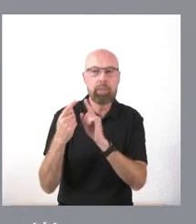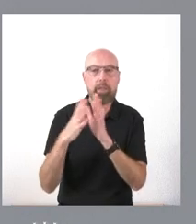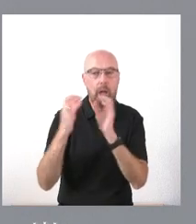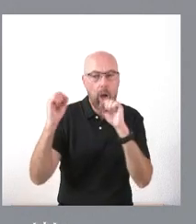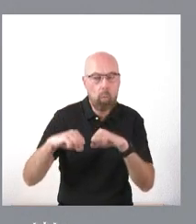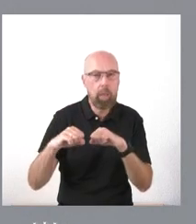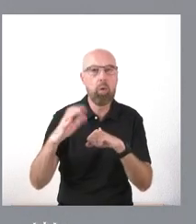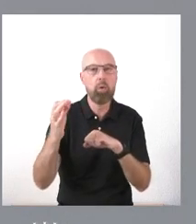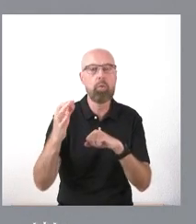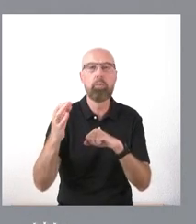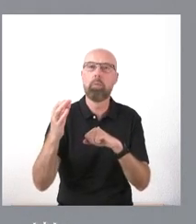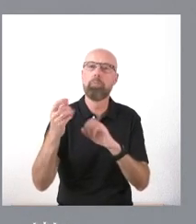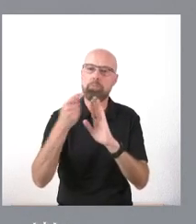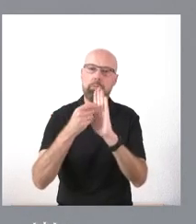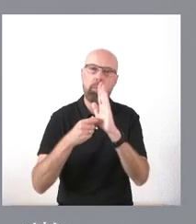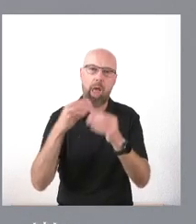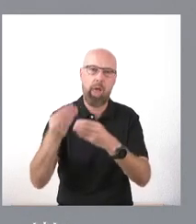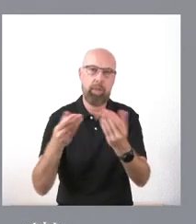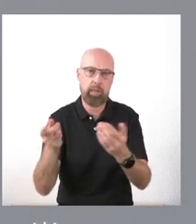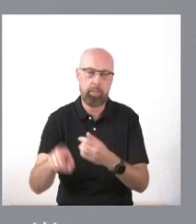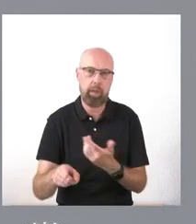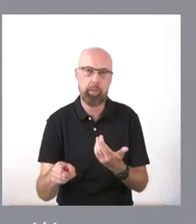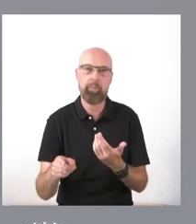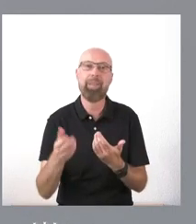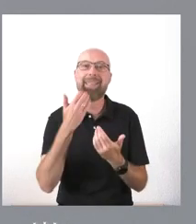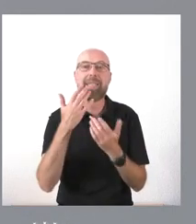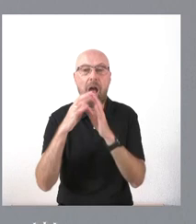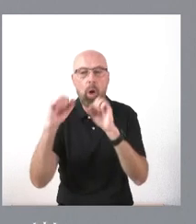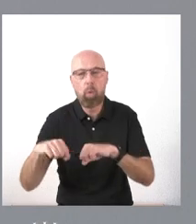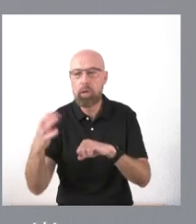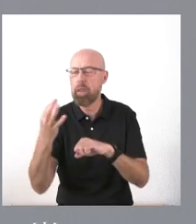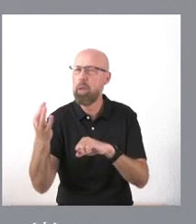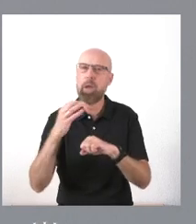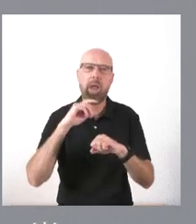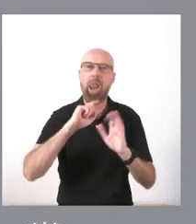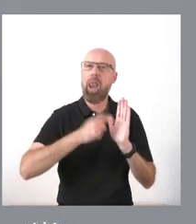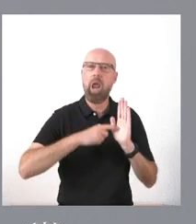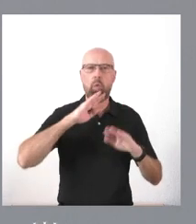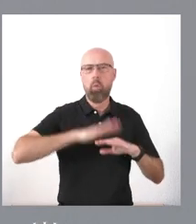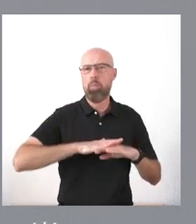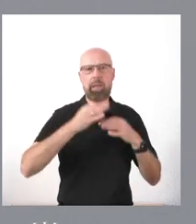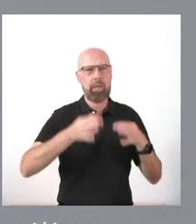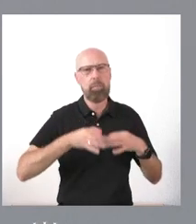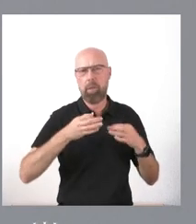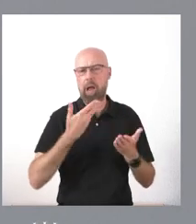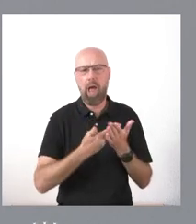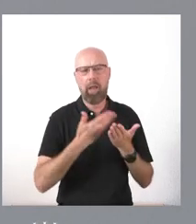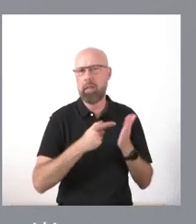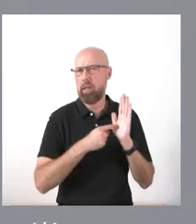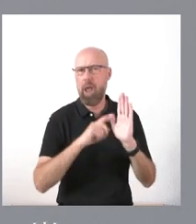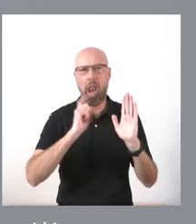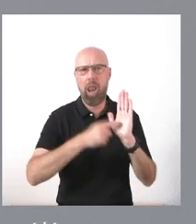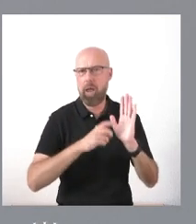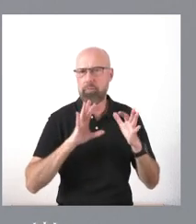acuerdos con el sector siempre y cuando estos acuerdos estén dentro de la ley que es la garantía que buscamos y siempre y cuando esos acuerdos pues